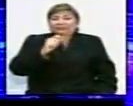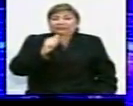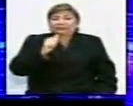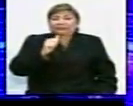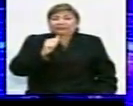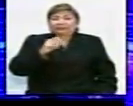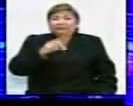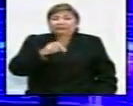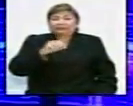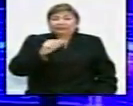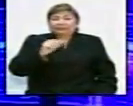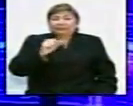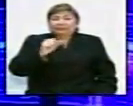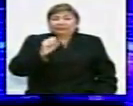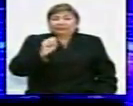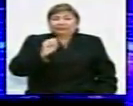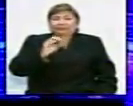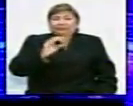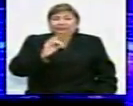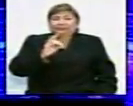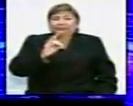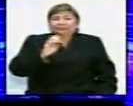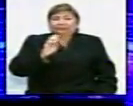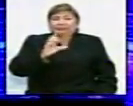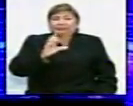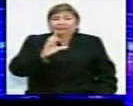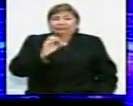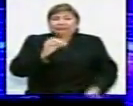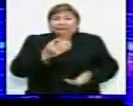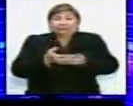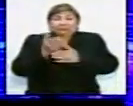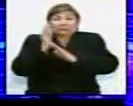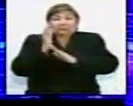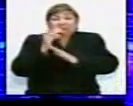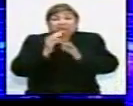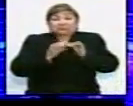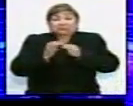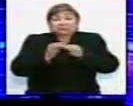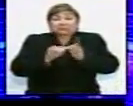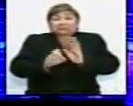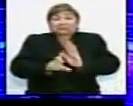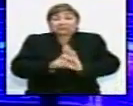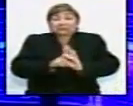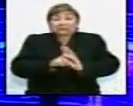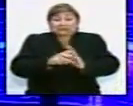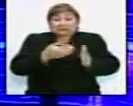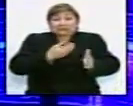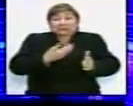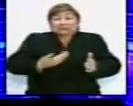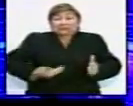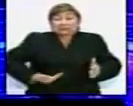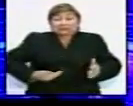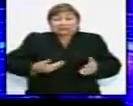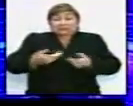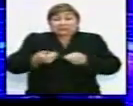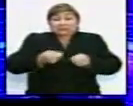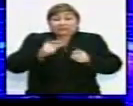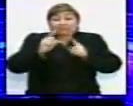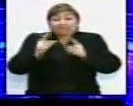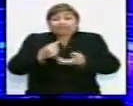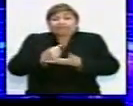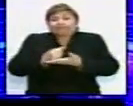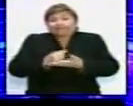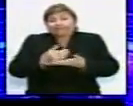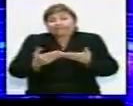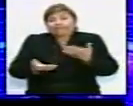Esto se llevó a cabo durante la sustentación del proyecto de ley del Poder Ejecutivo que plantea someter a